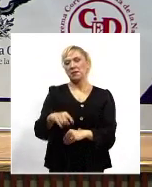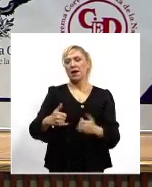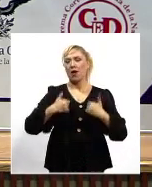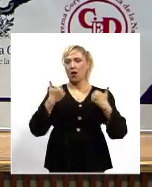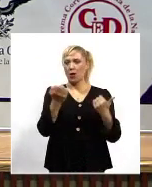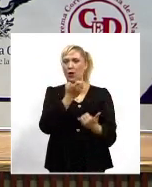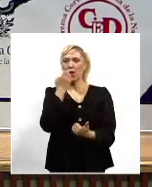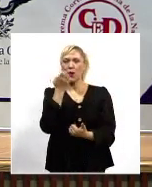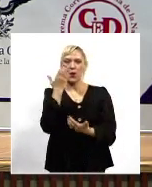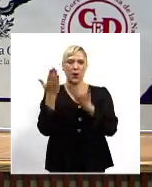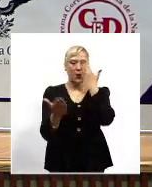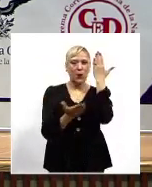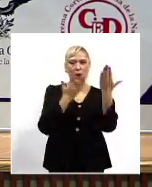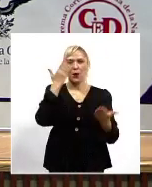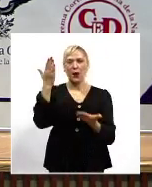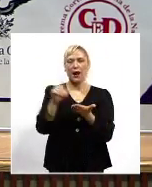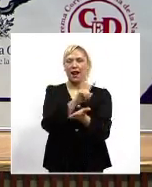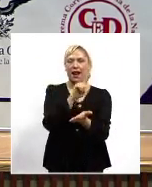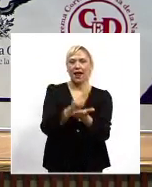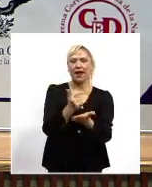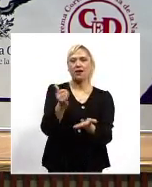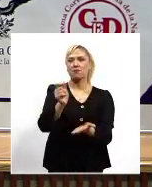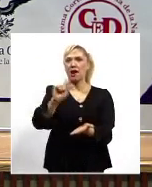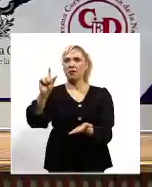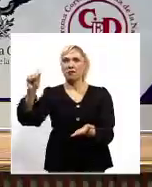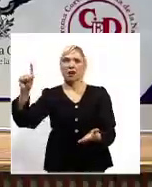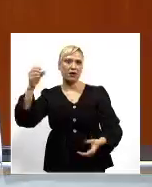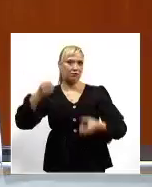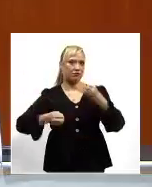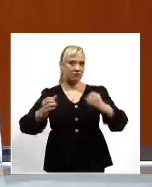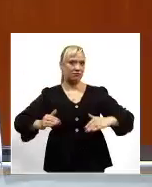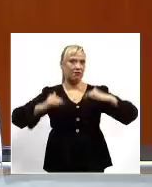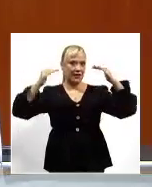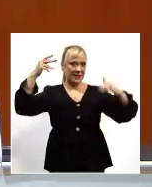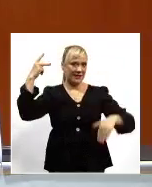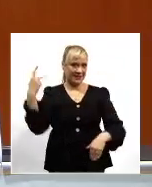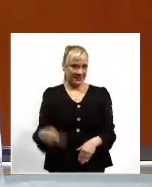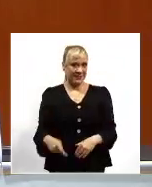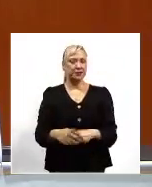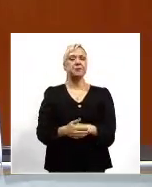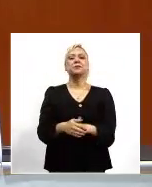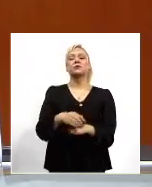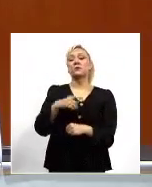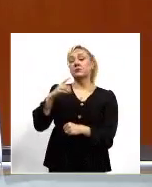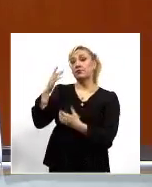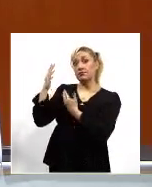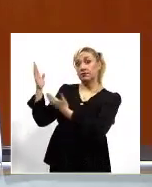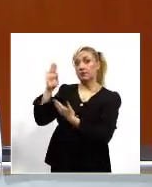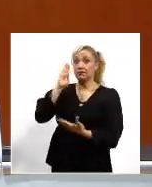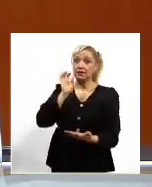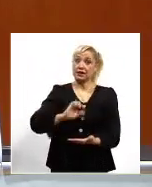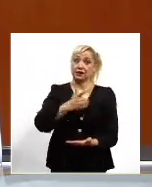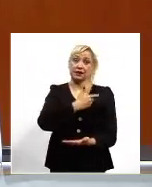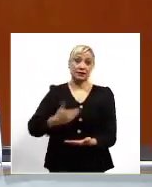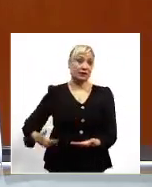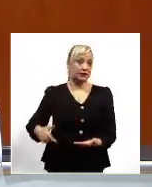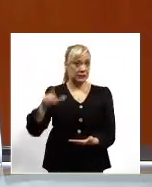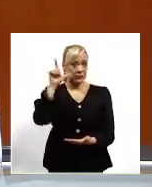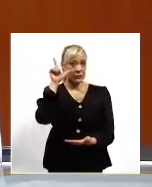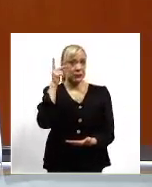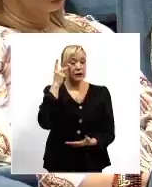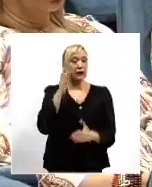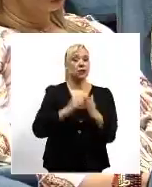de Derecho y Nuevos Profesionistas de la Suprema Corte de Justicia de la Nación, la ministra presidenta destacó la importancia de continuar con